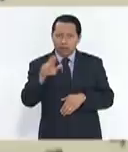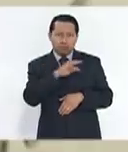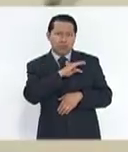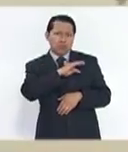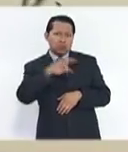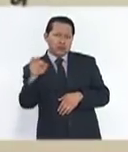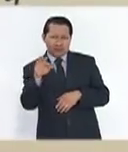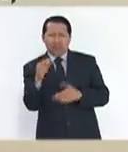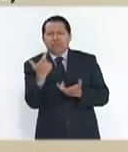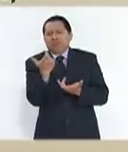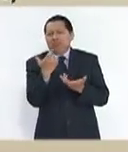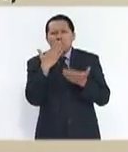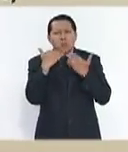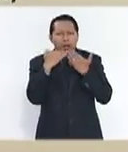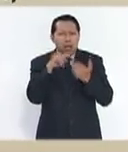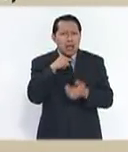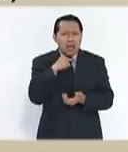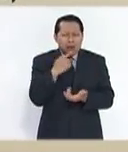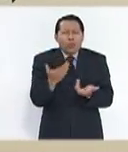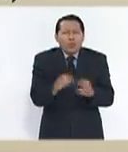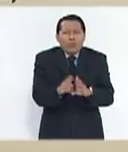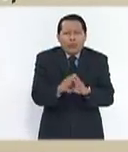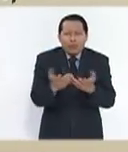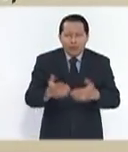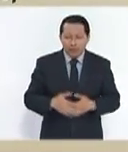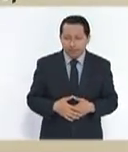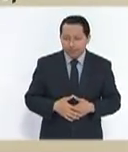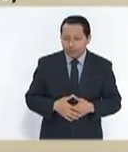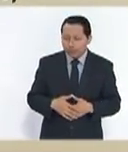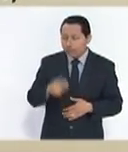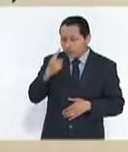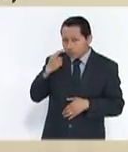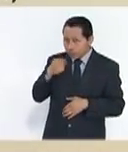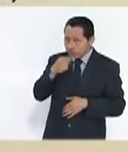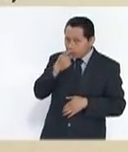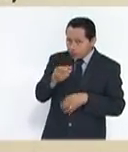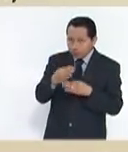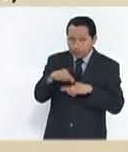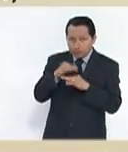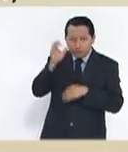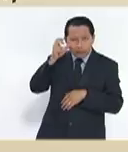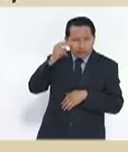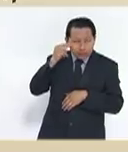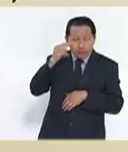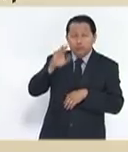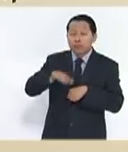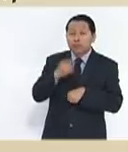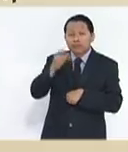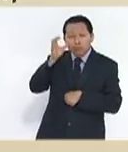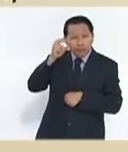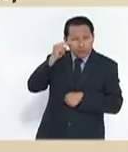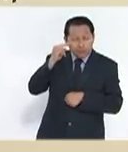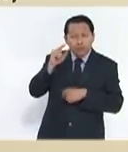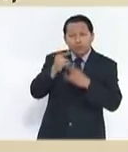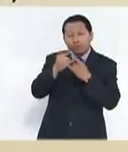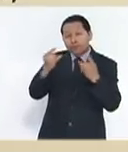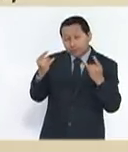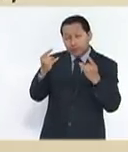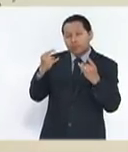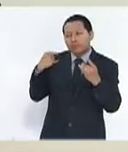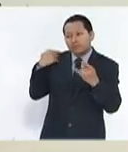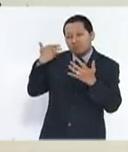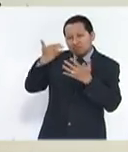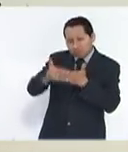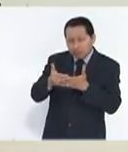para la humanidad? Pues mira, yo te diría que un factor importante es China. China es un país que históricamente también ha